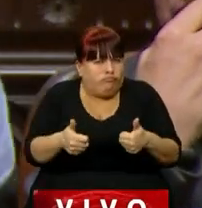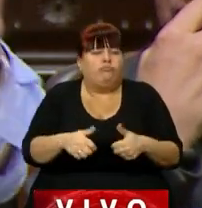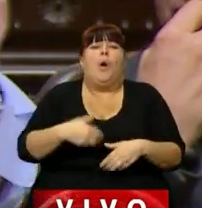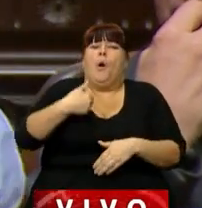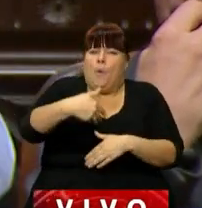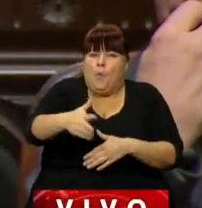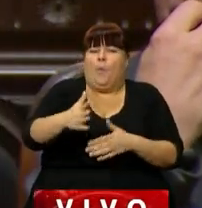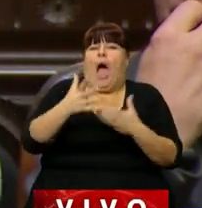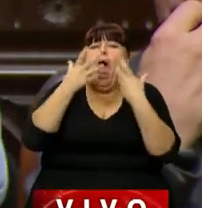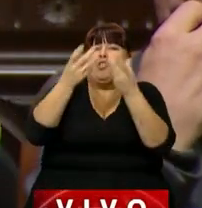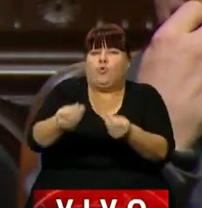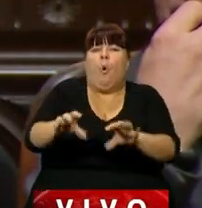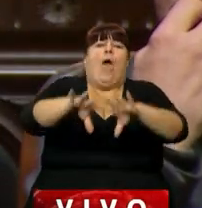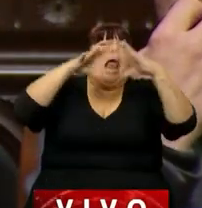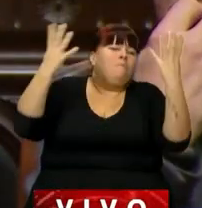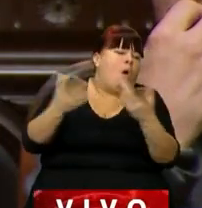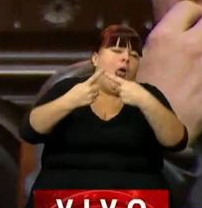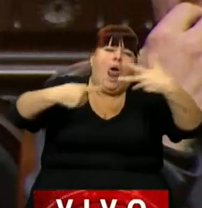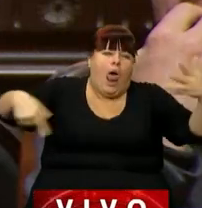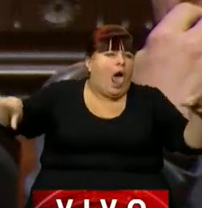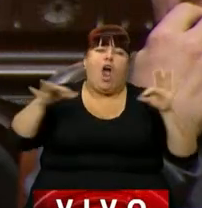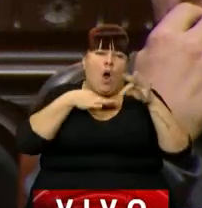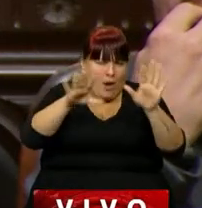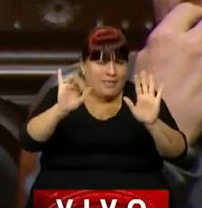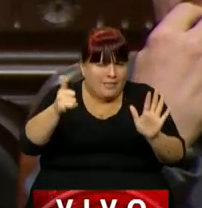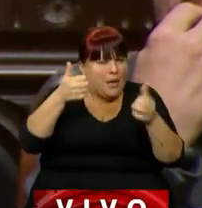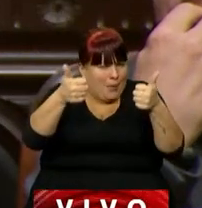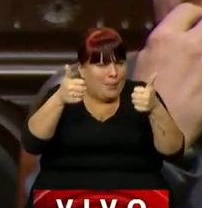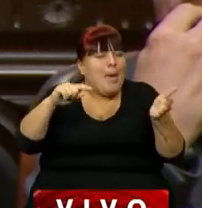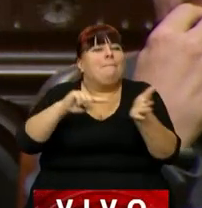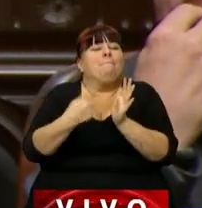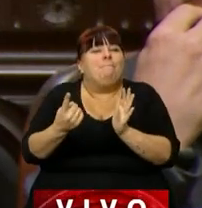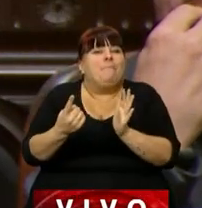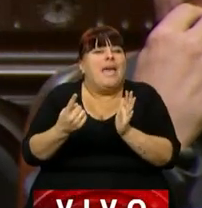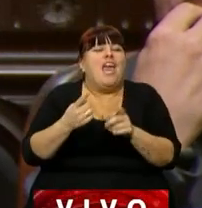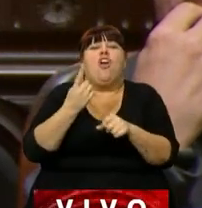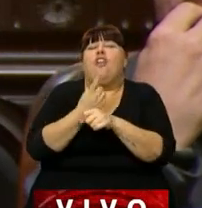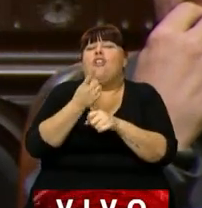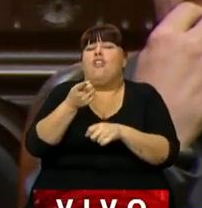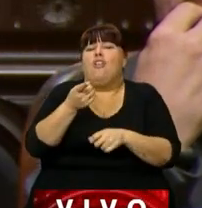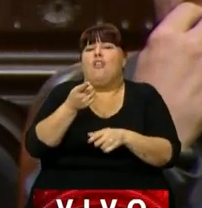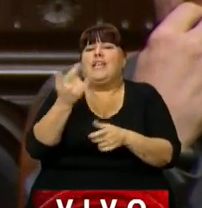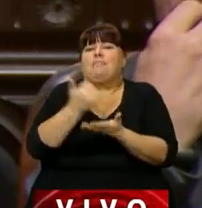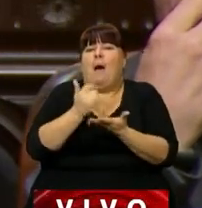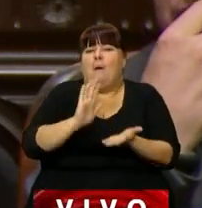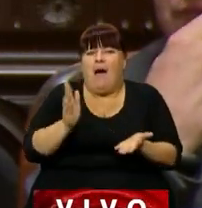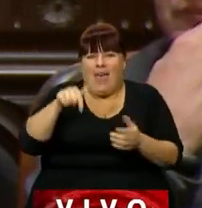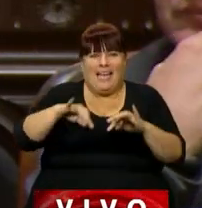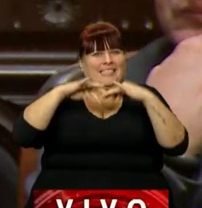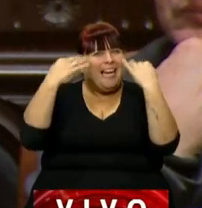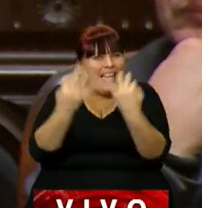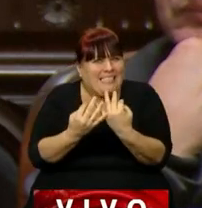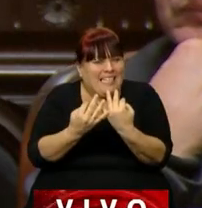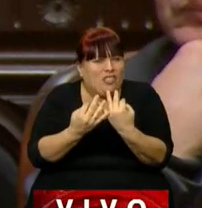vamos a hacer una contribución al universo, a la, todo lo que usted diga, todo sea excelente, pero los medios no son menores, mucho más en este recinto